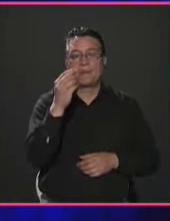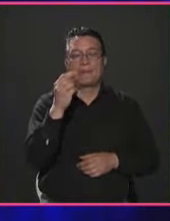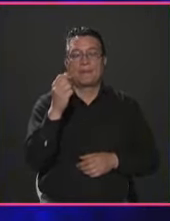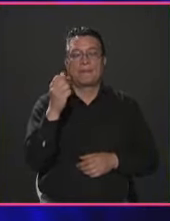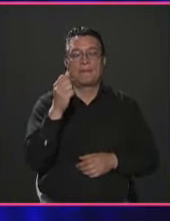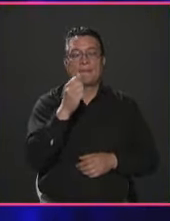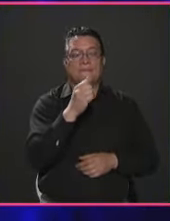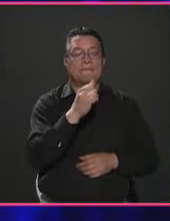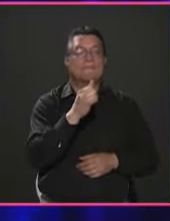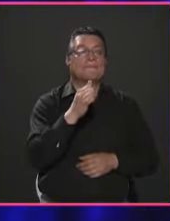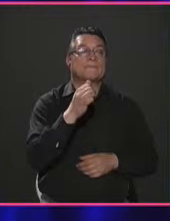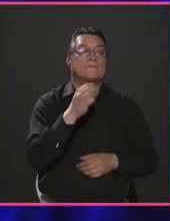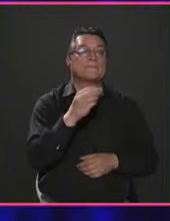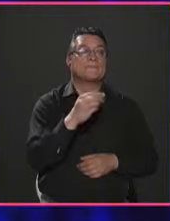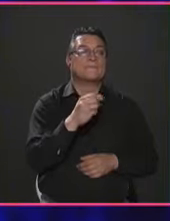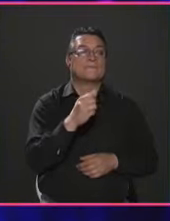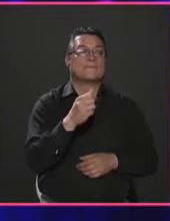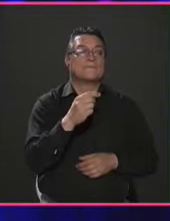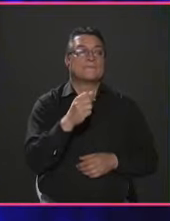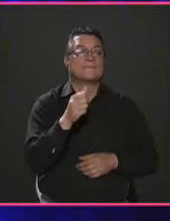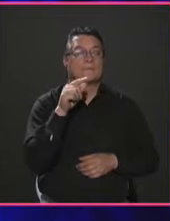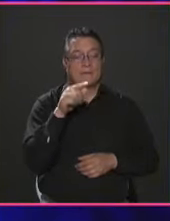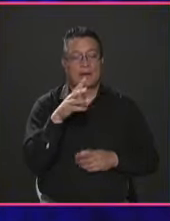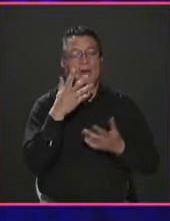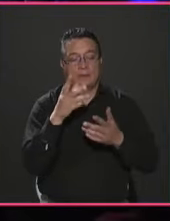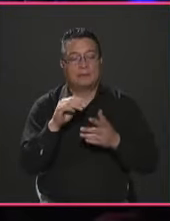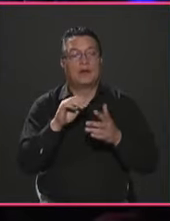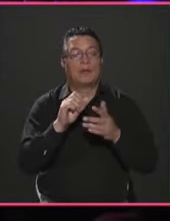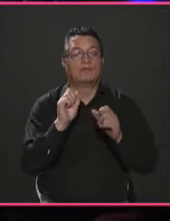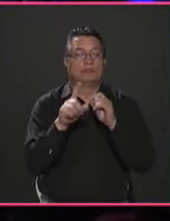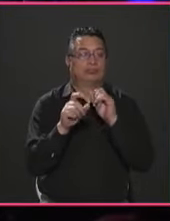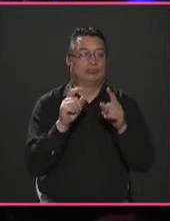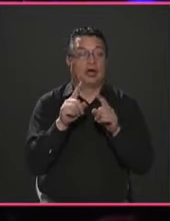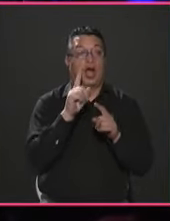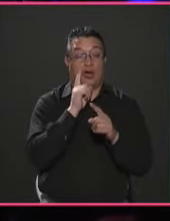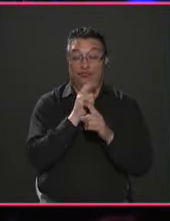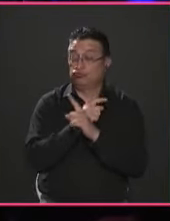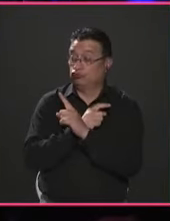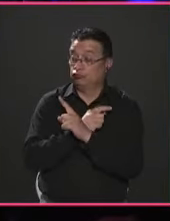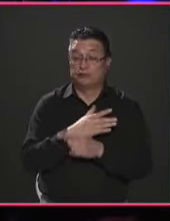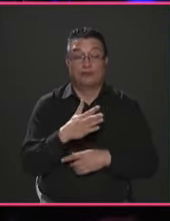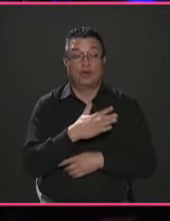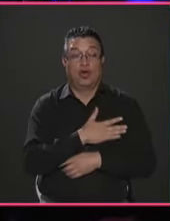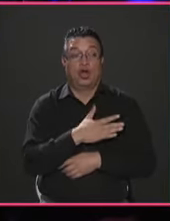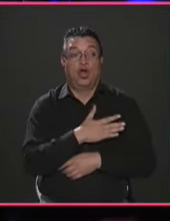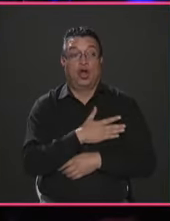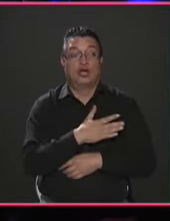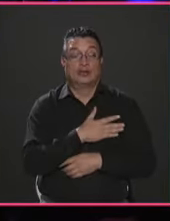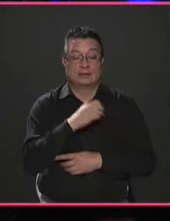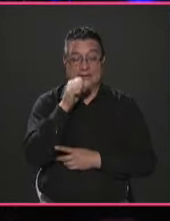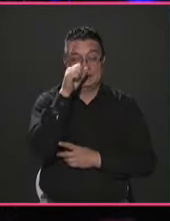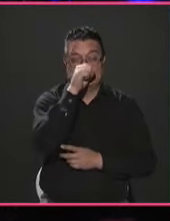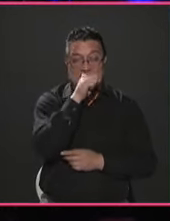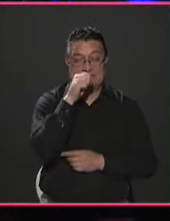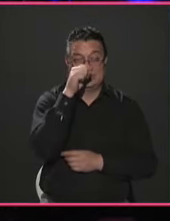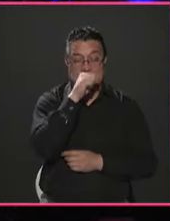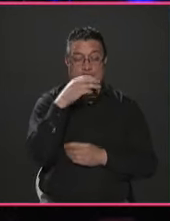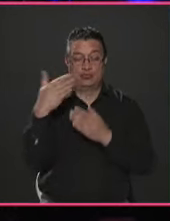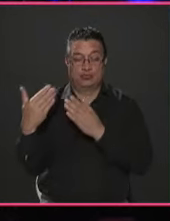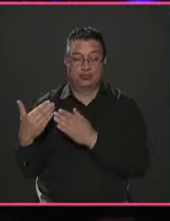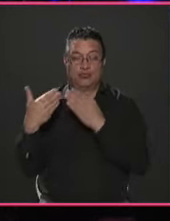a himno de supresión Y esto es un corazón de cerdo